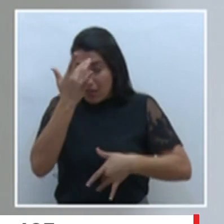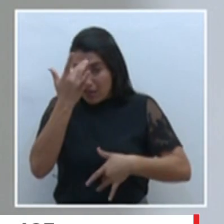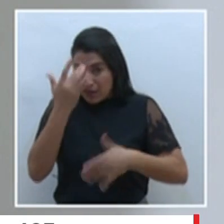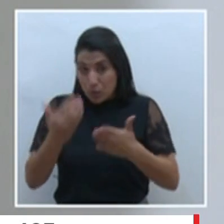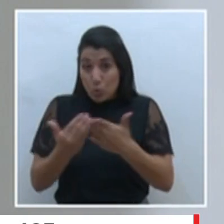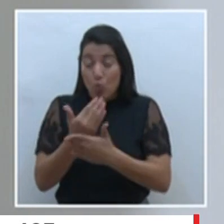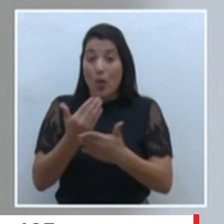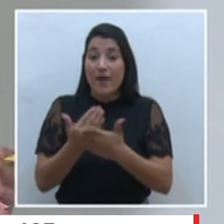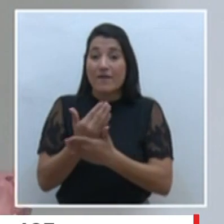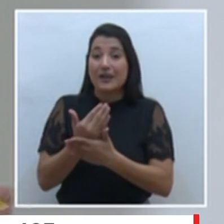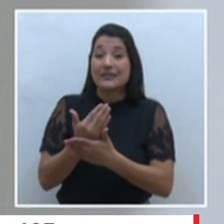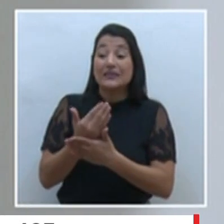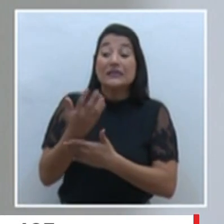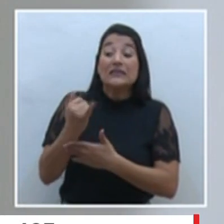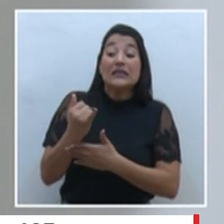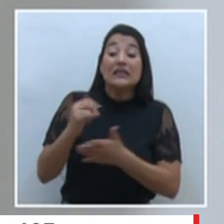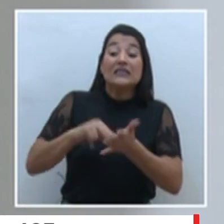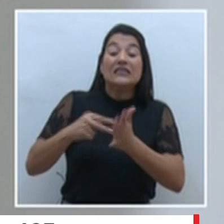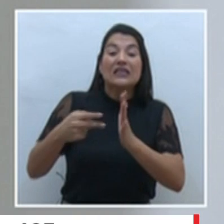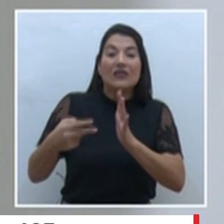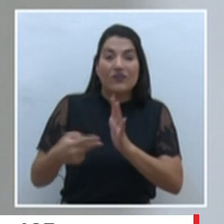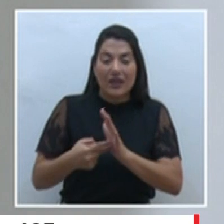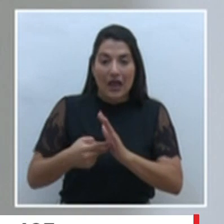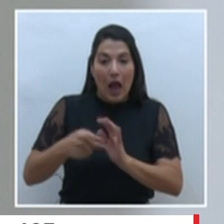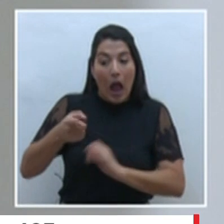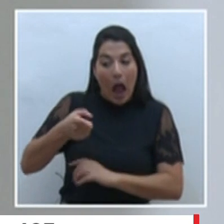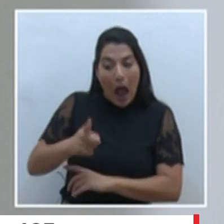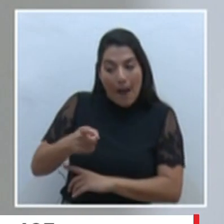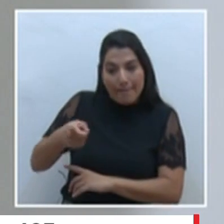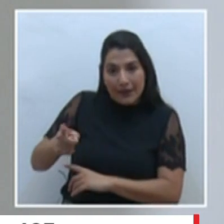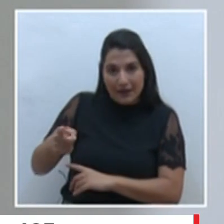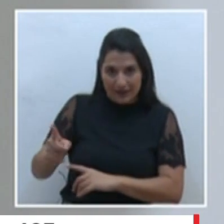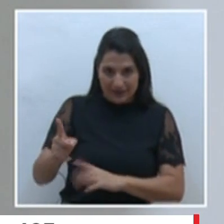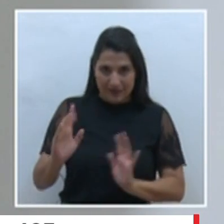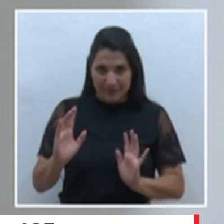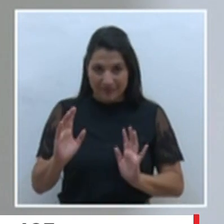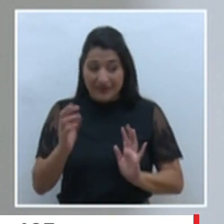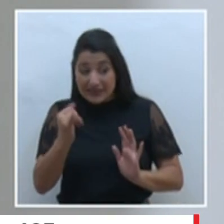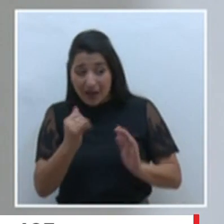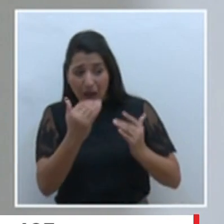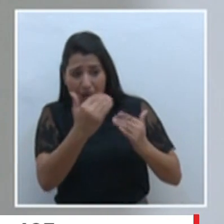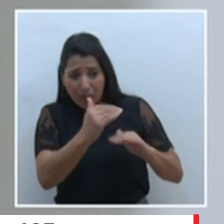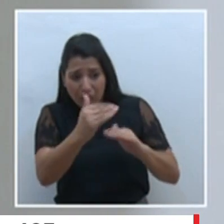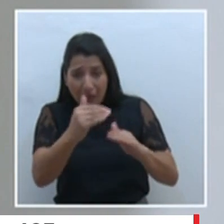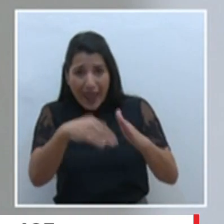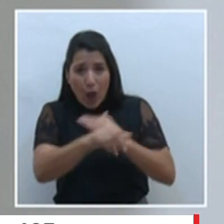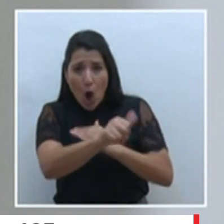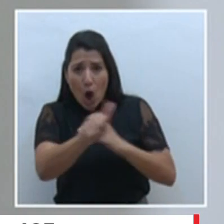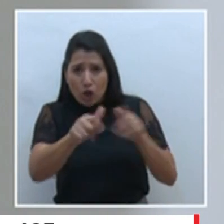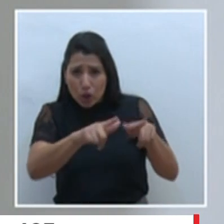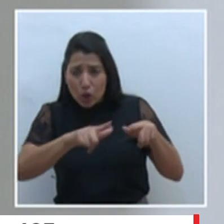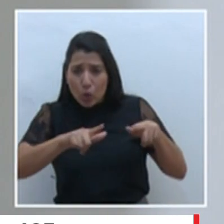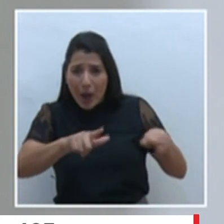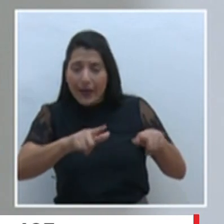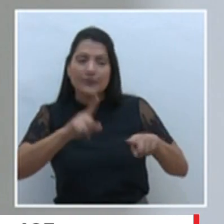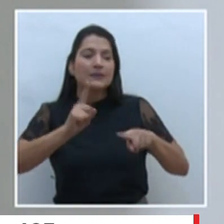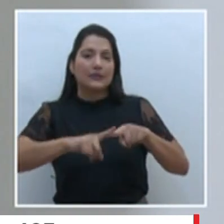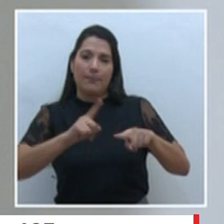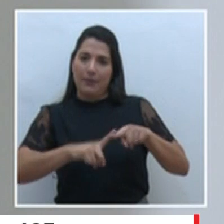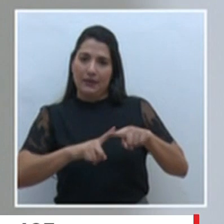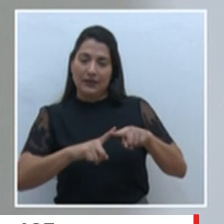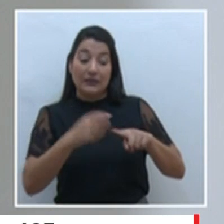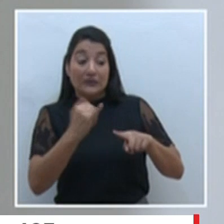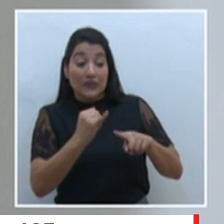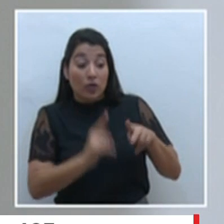representando una amenaza en diferentes partes del país, en donde pueden existir un aumento en el porcentaje de casos que no tengan nexo, que se están captando